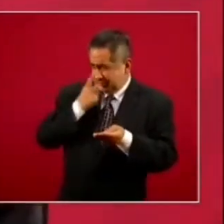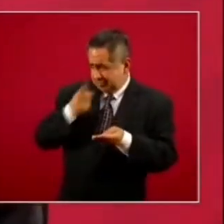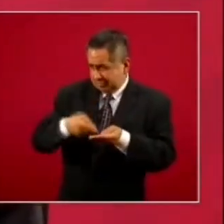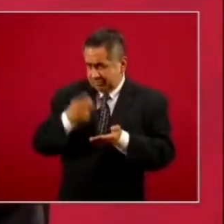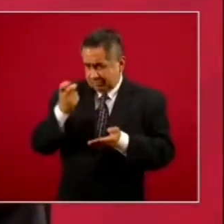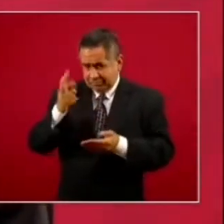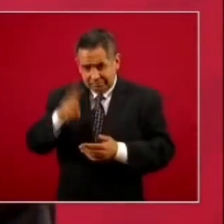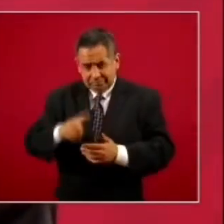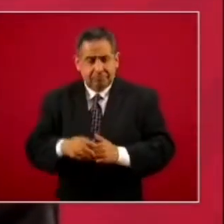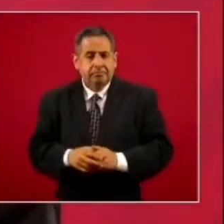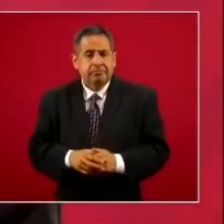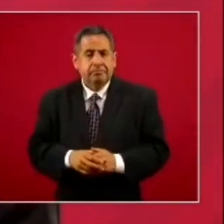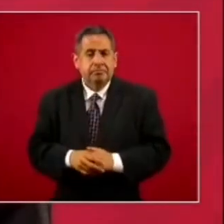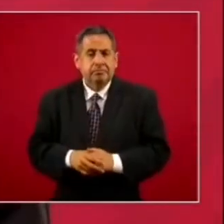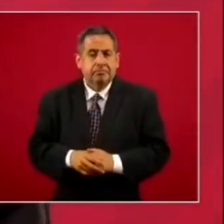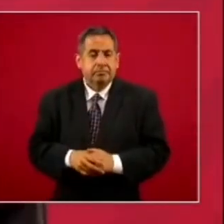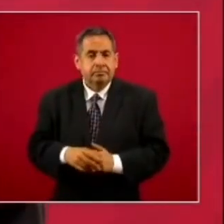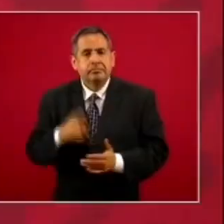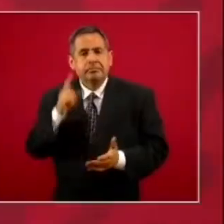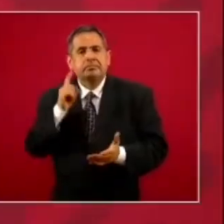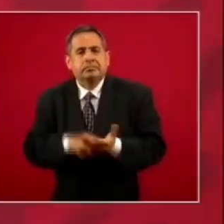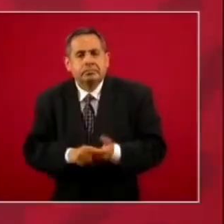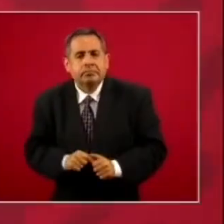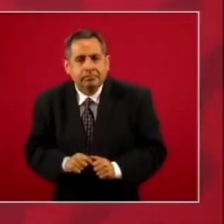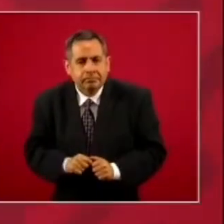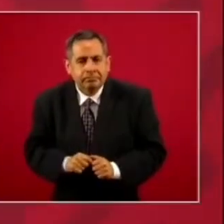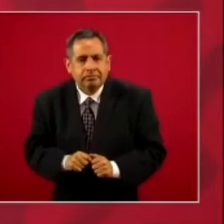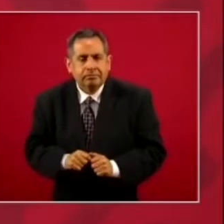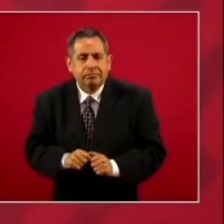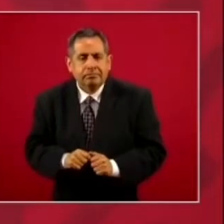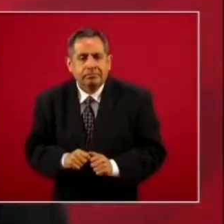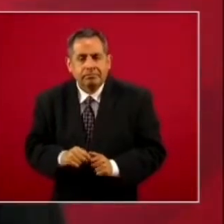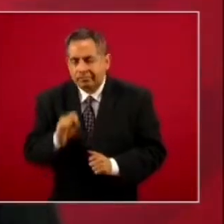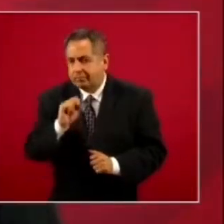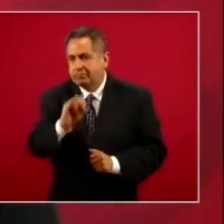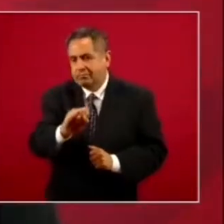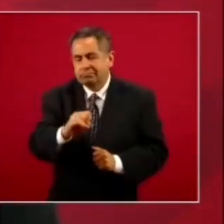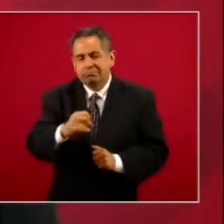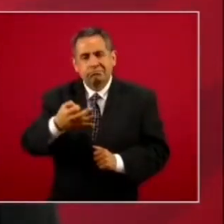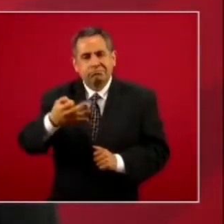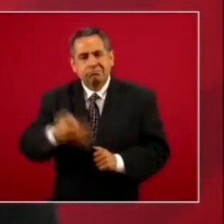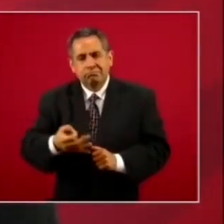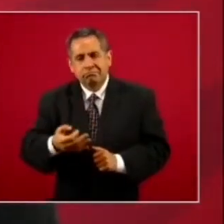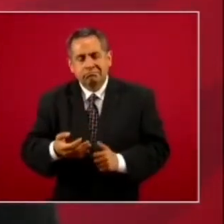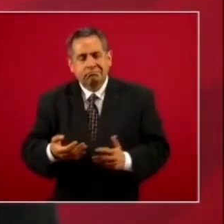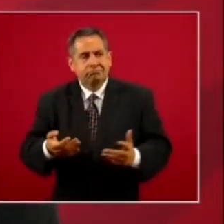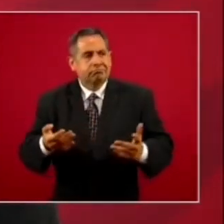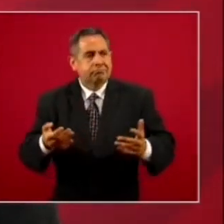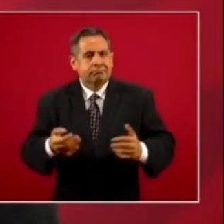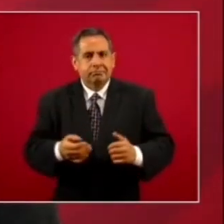Lozoya. Pues, ¿qué creen? Que sí.